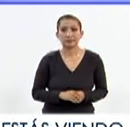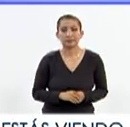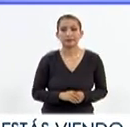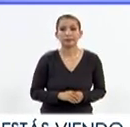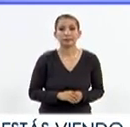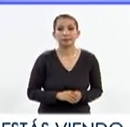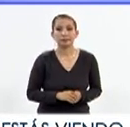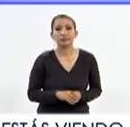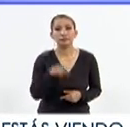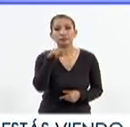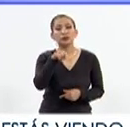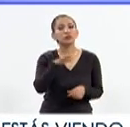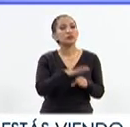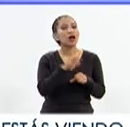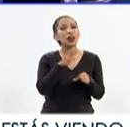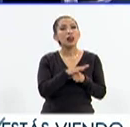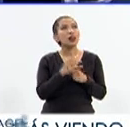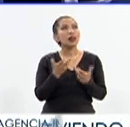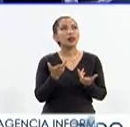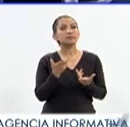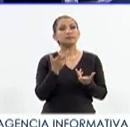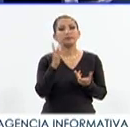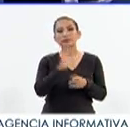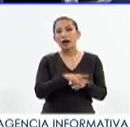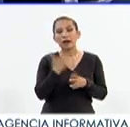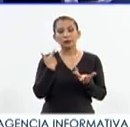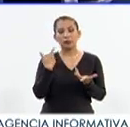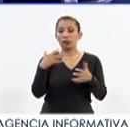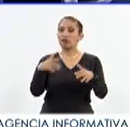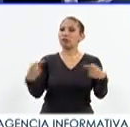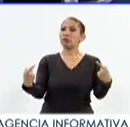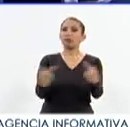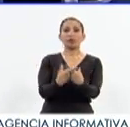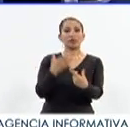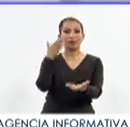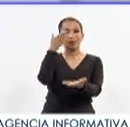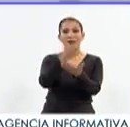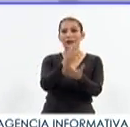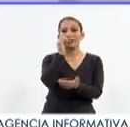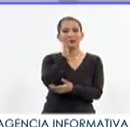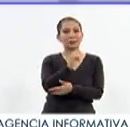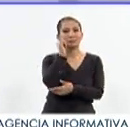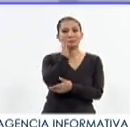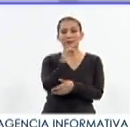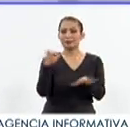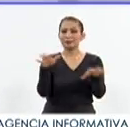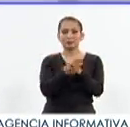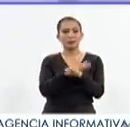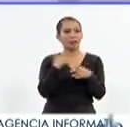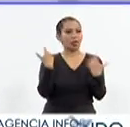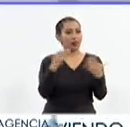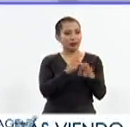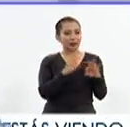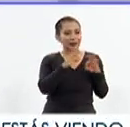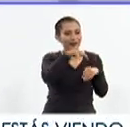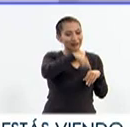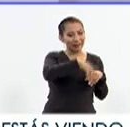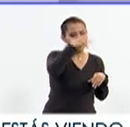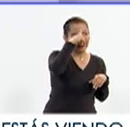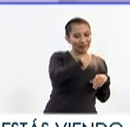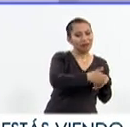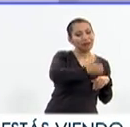¿Y qué fue lo primero que más te choqueó al llegar? Porque siempre es un cambio importante, ¿no? De